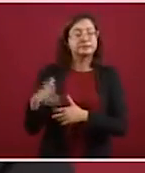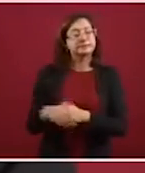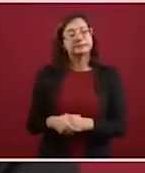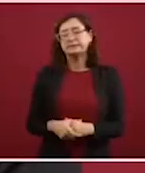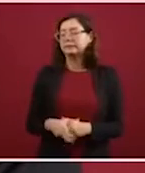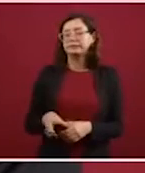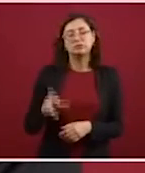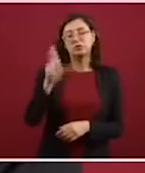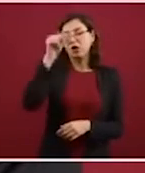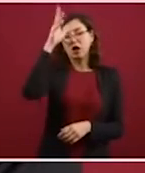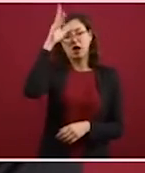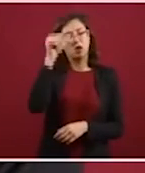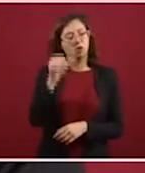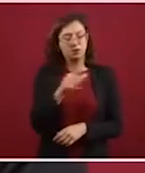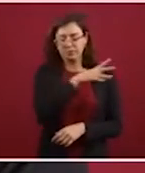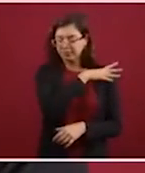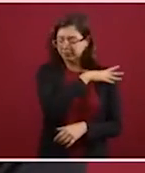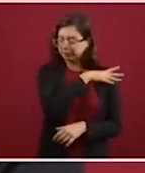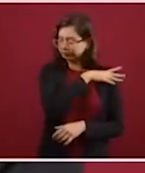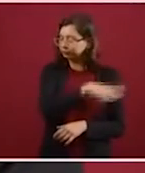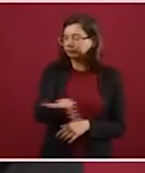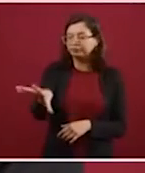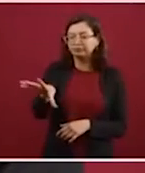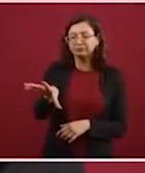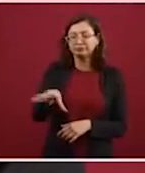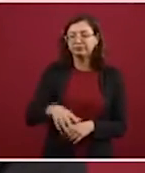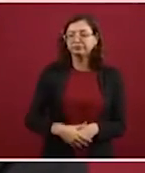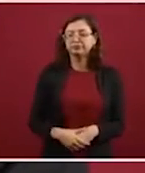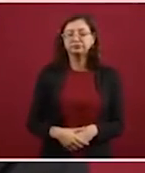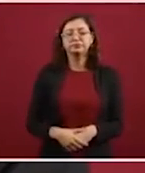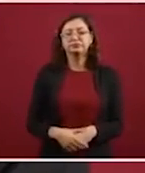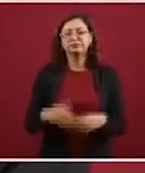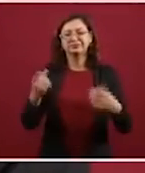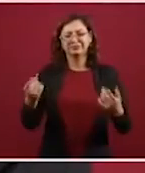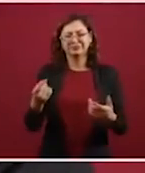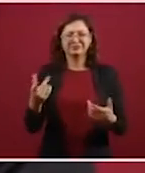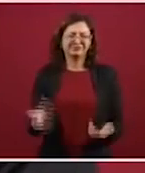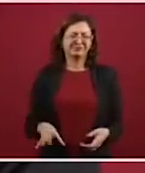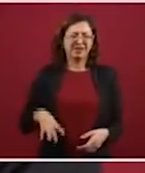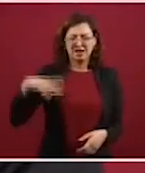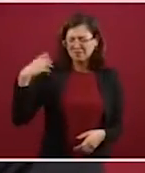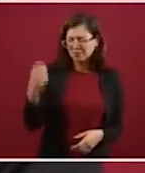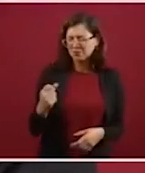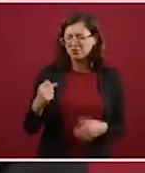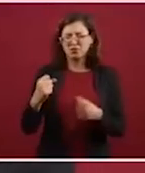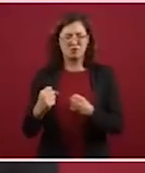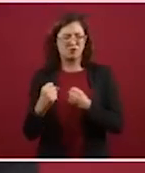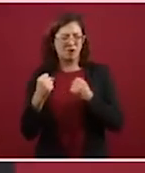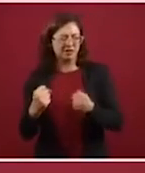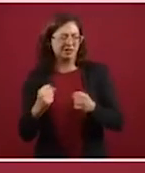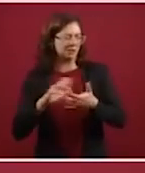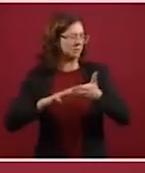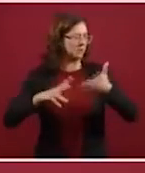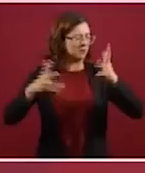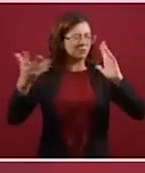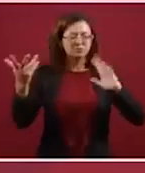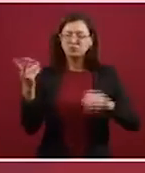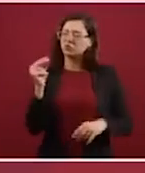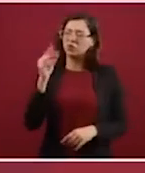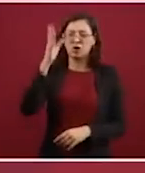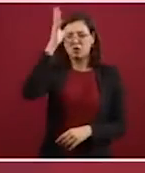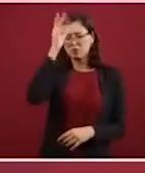reprobamos todo lo que signifique la utilización de la fuerza y